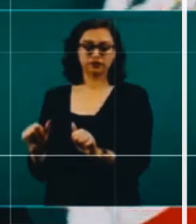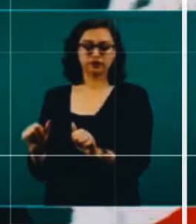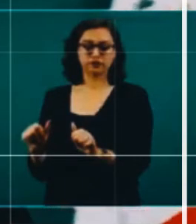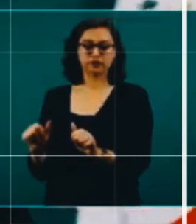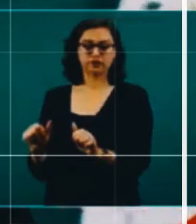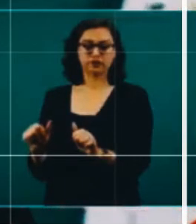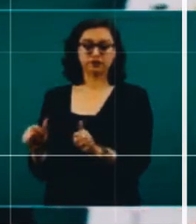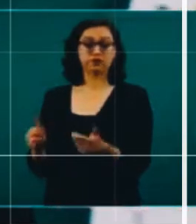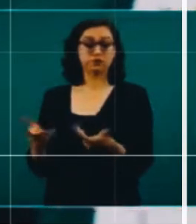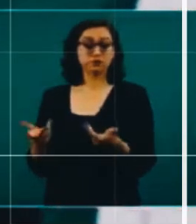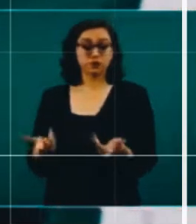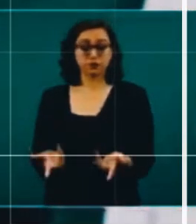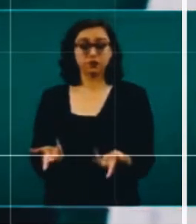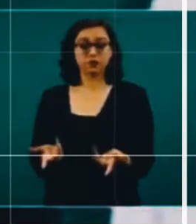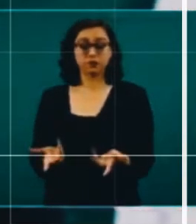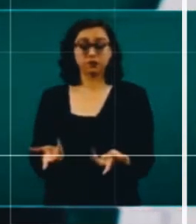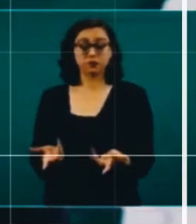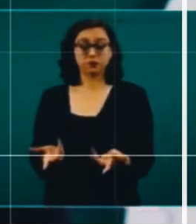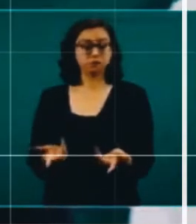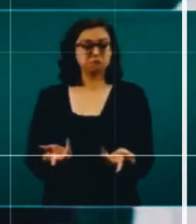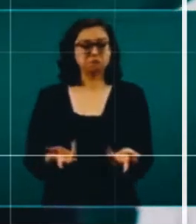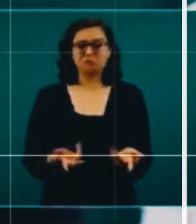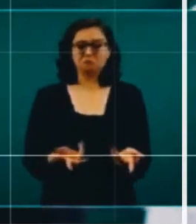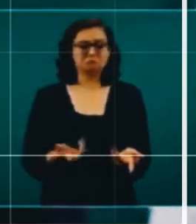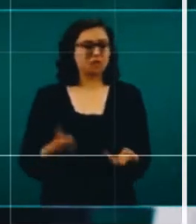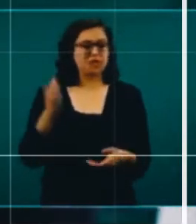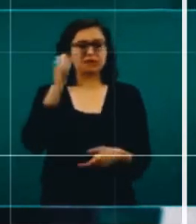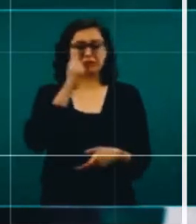Y siempre han habido expositores,